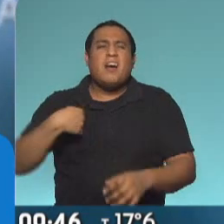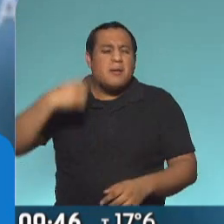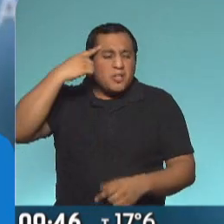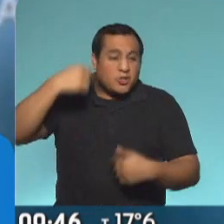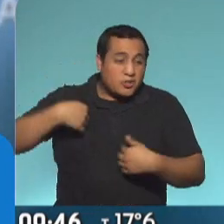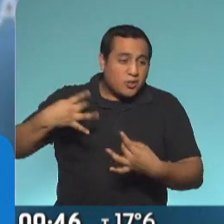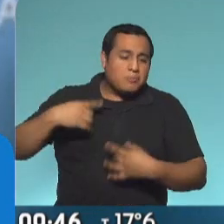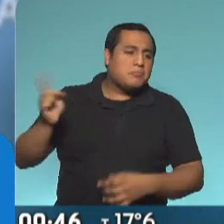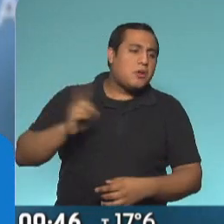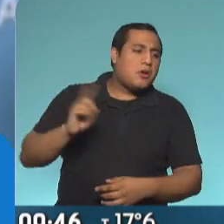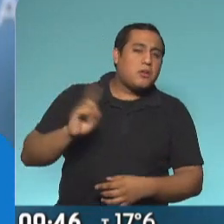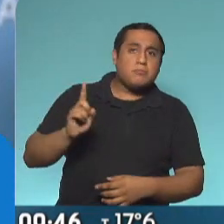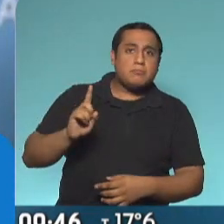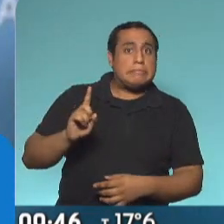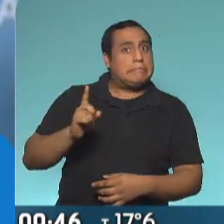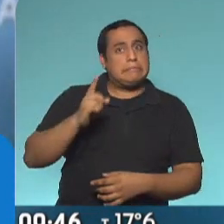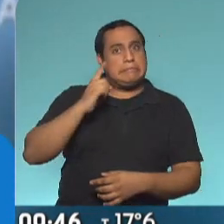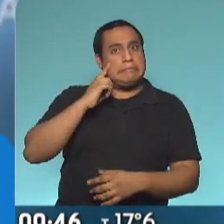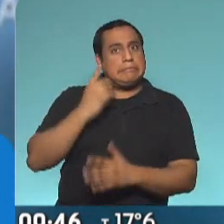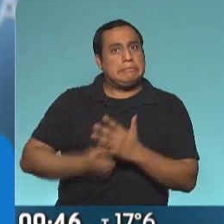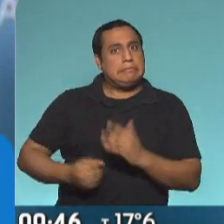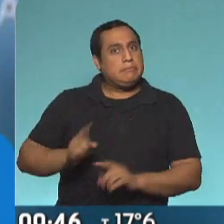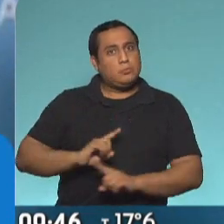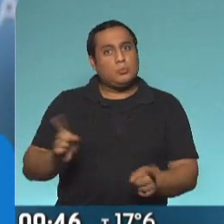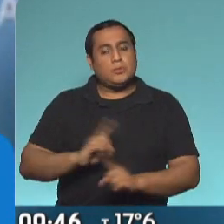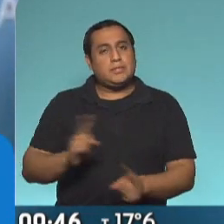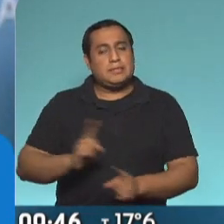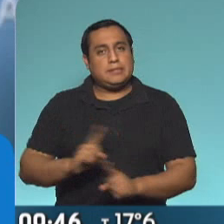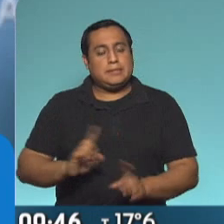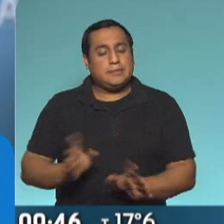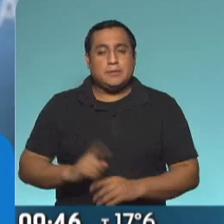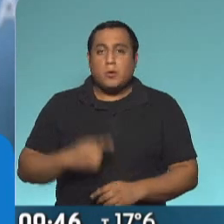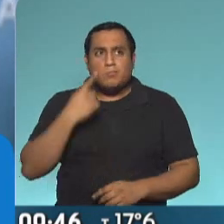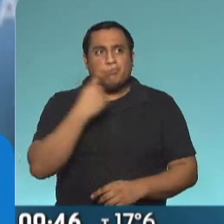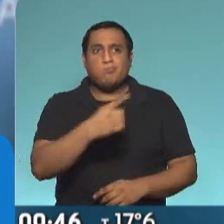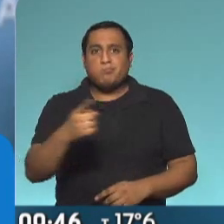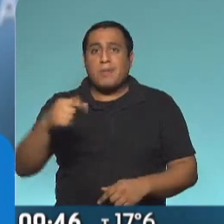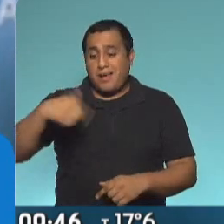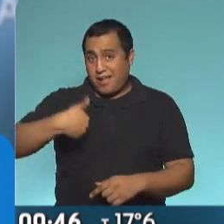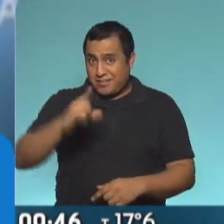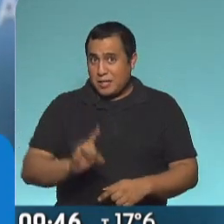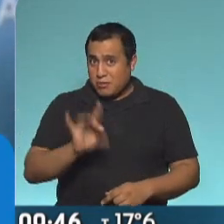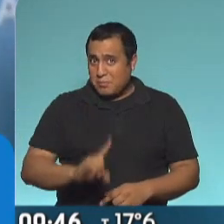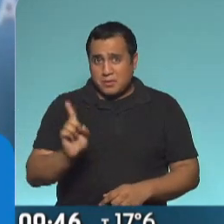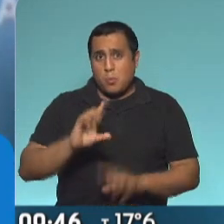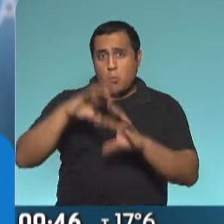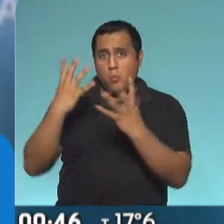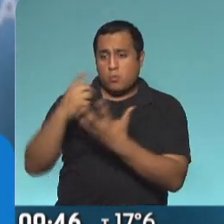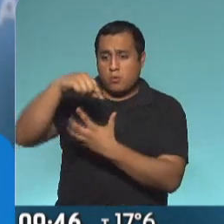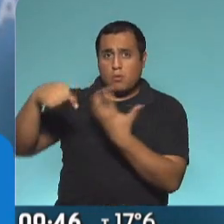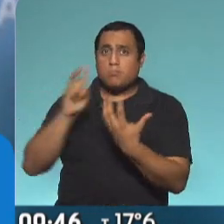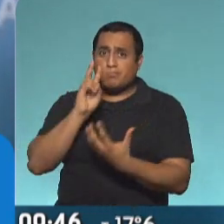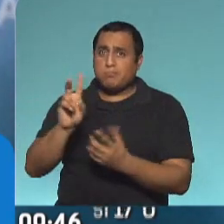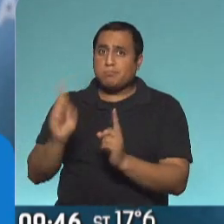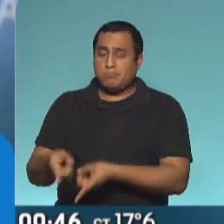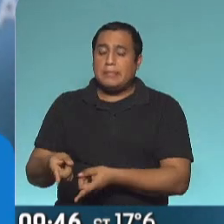es una un error y es una lección aprendida que estamos viendo no sólo en argentina sino en el mundo y es por eso